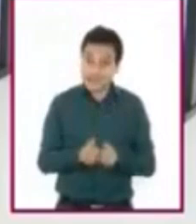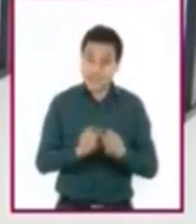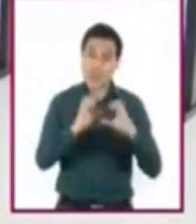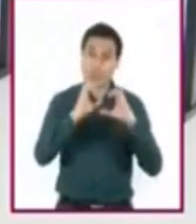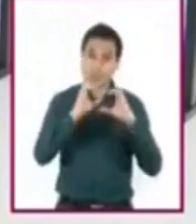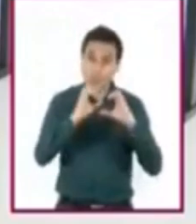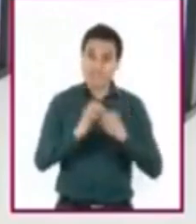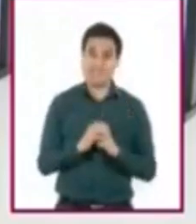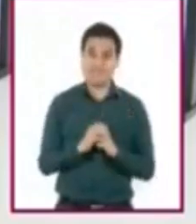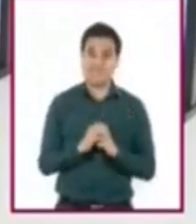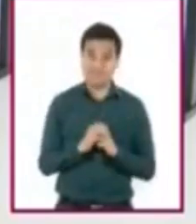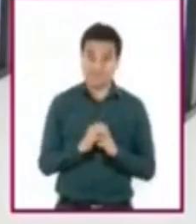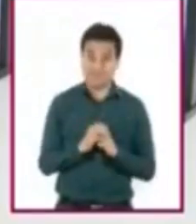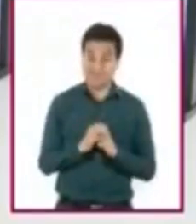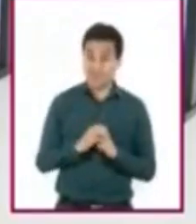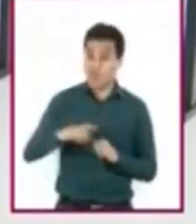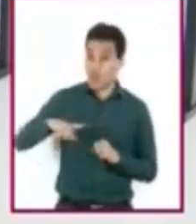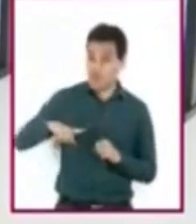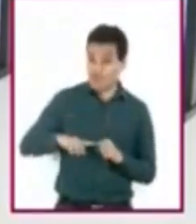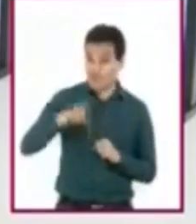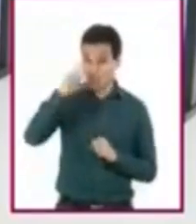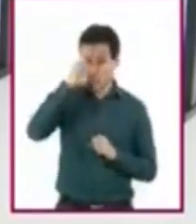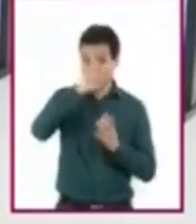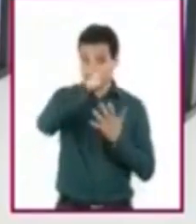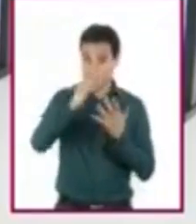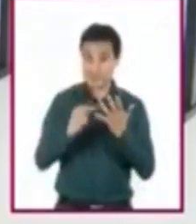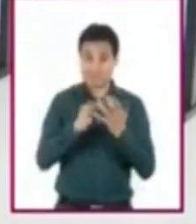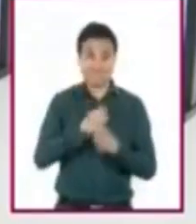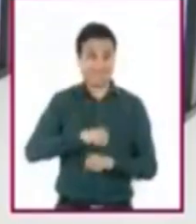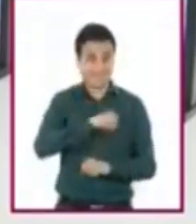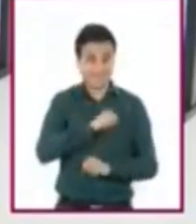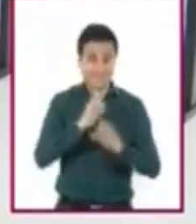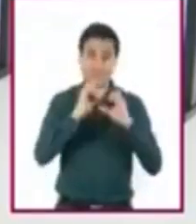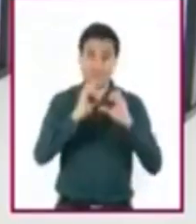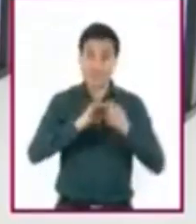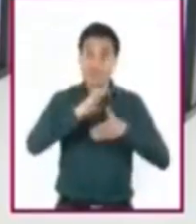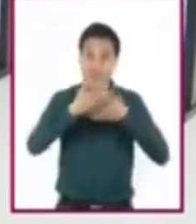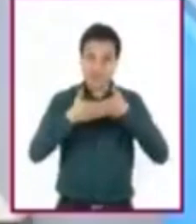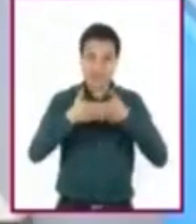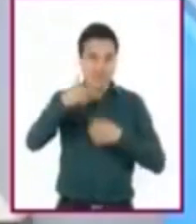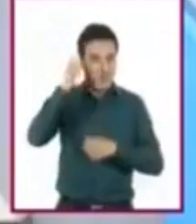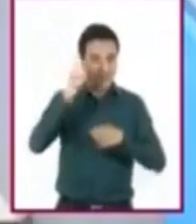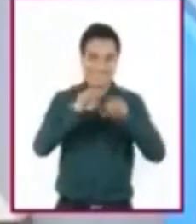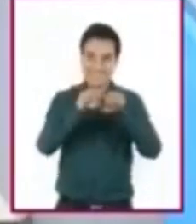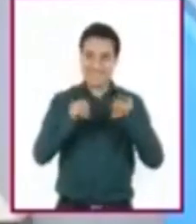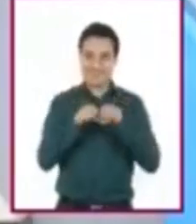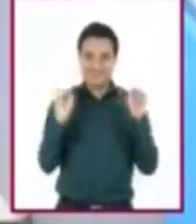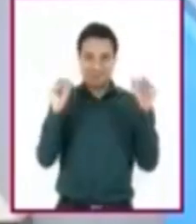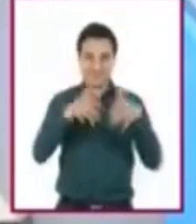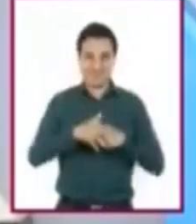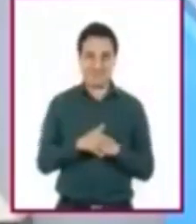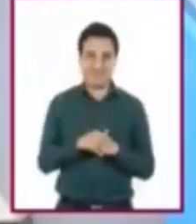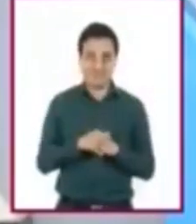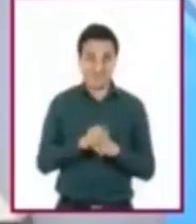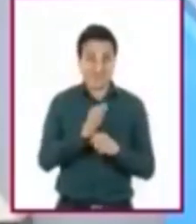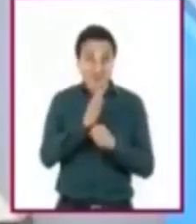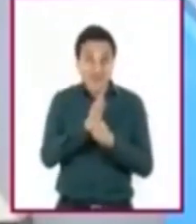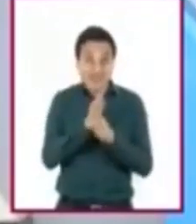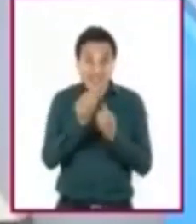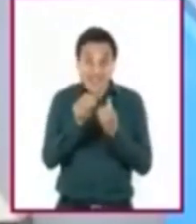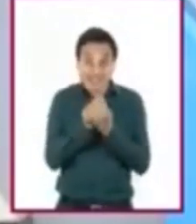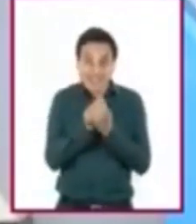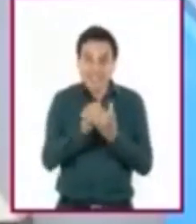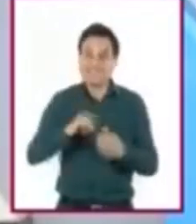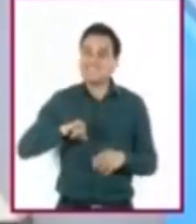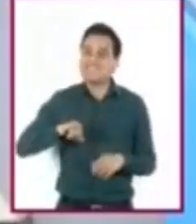las recomendaciones de higiene que proponen las autoridades y así poder regresar pronto al salón de clases. El día de hoy tenemos una clase muy